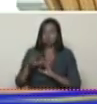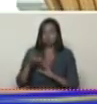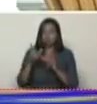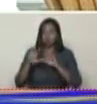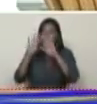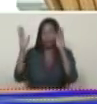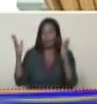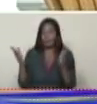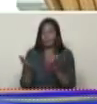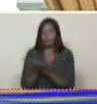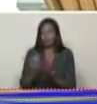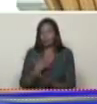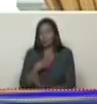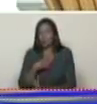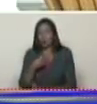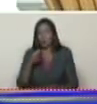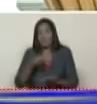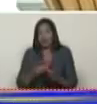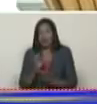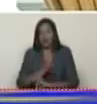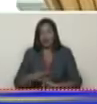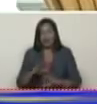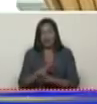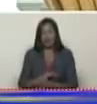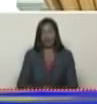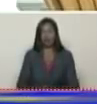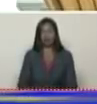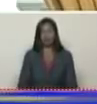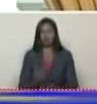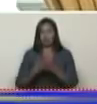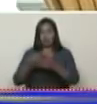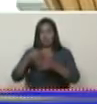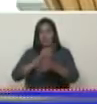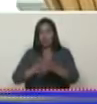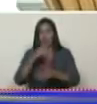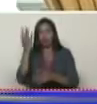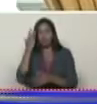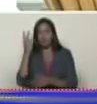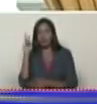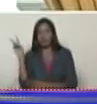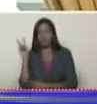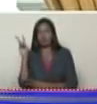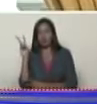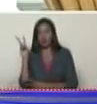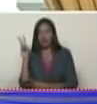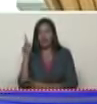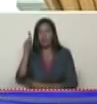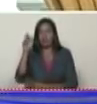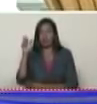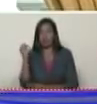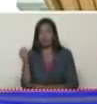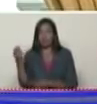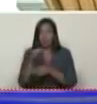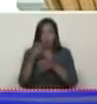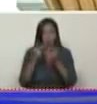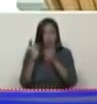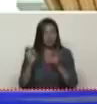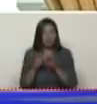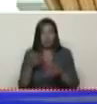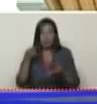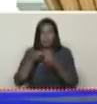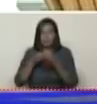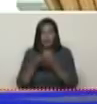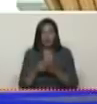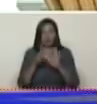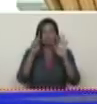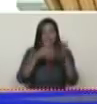mundo occidental. Lo que es peor, y debe saber Venezuela, PDVSA buscó alternativas y pagó 6 millones de